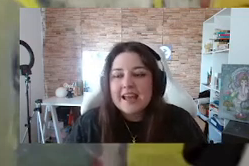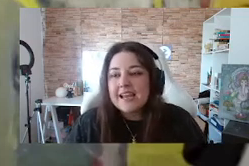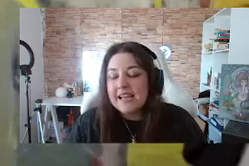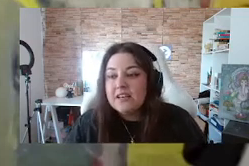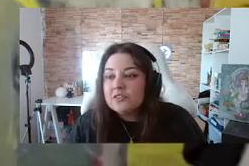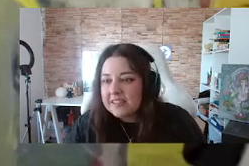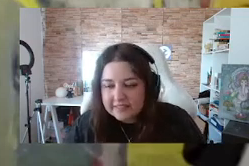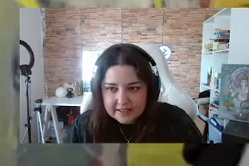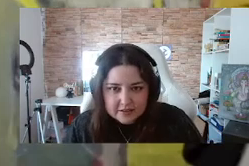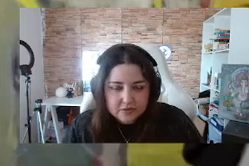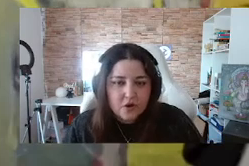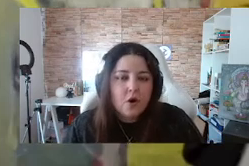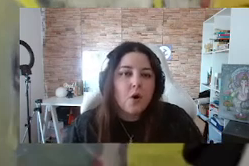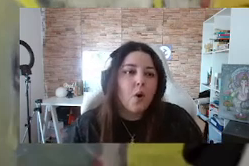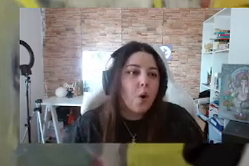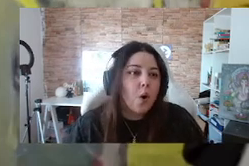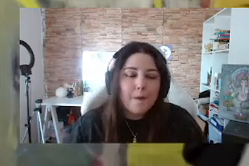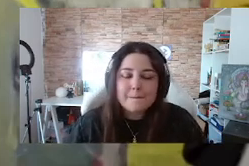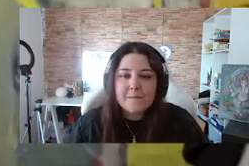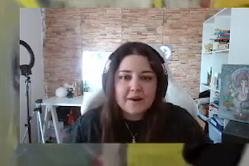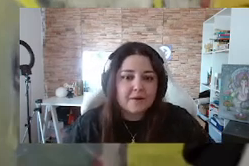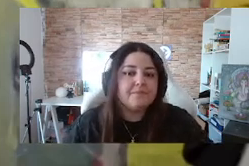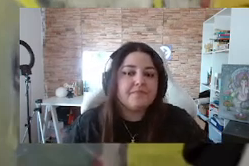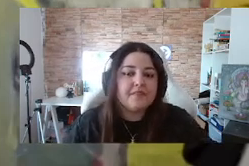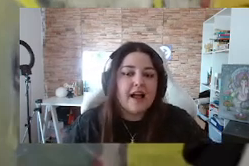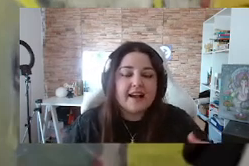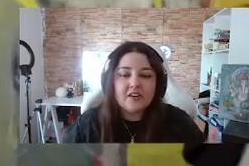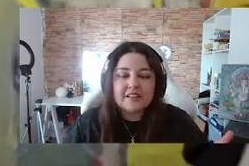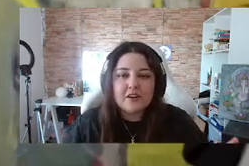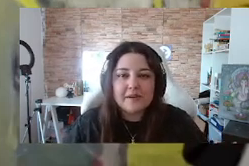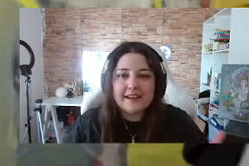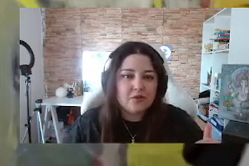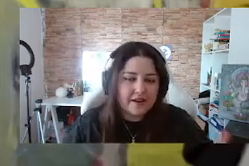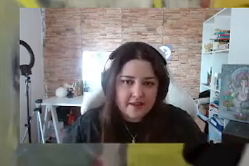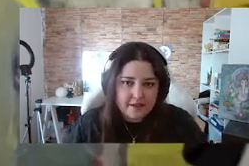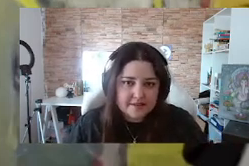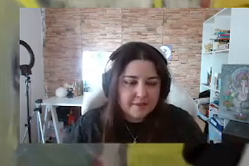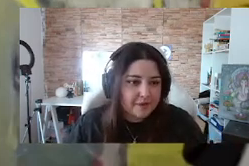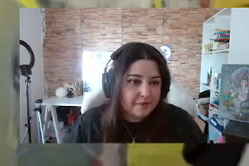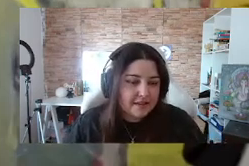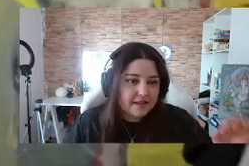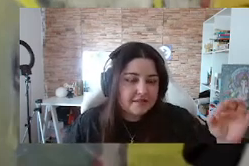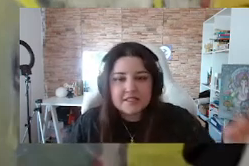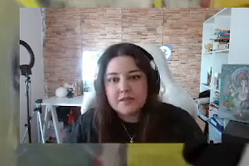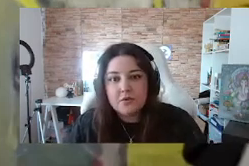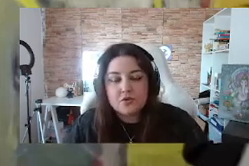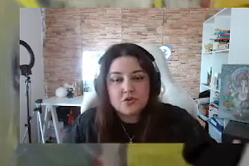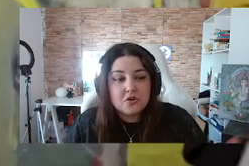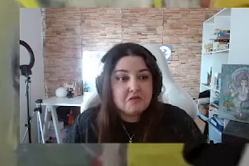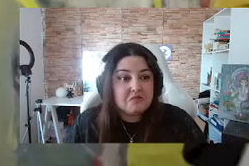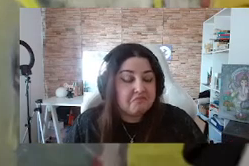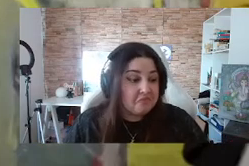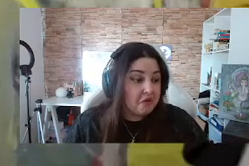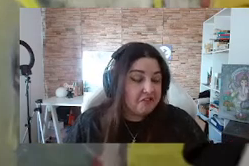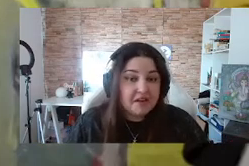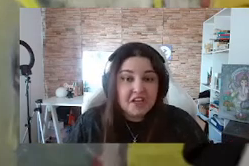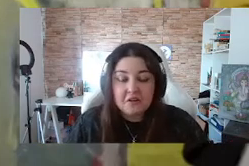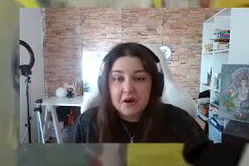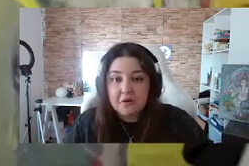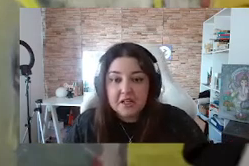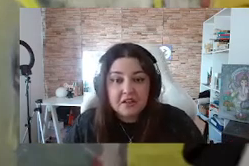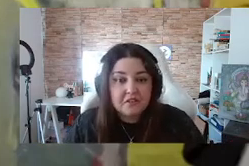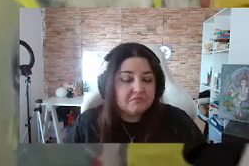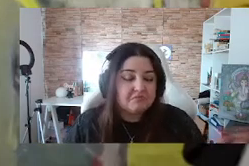época y no entiende esto. O, bueno, acá no te están obligando a nada. Simplemente, si vos,